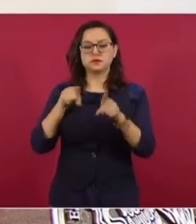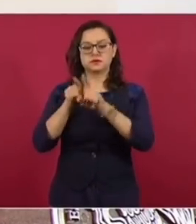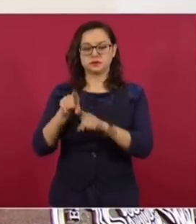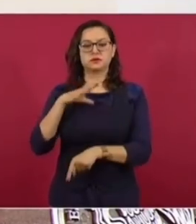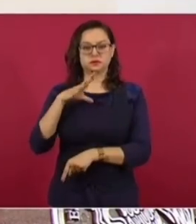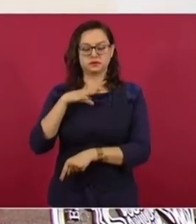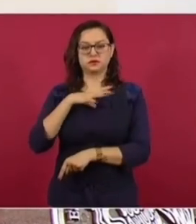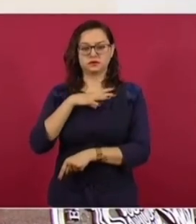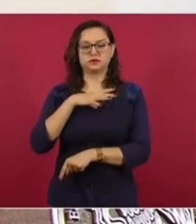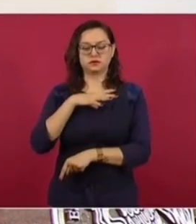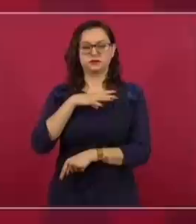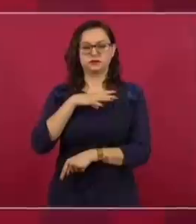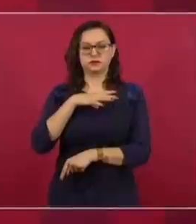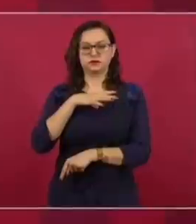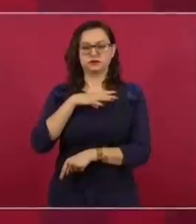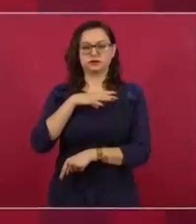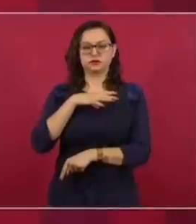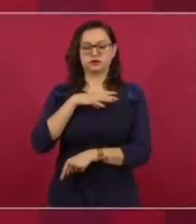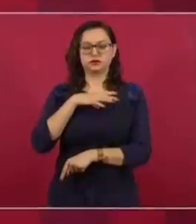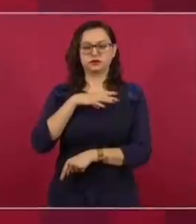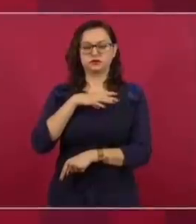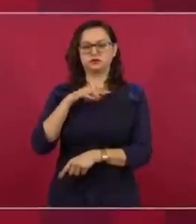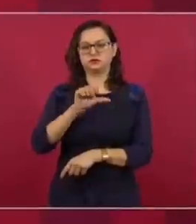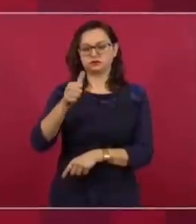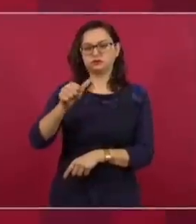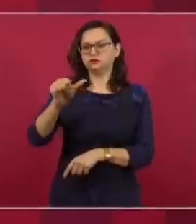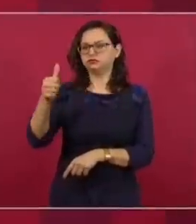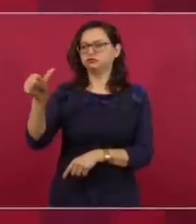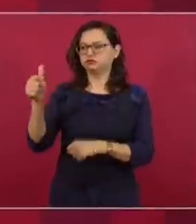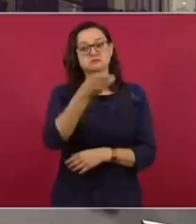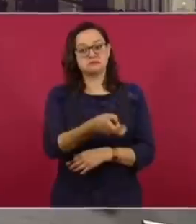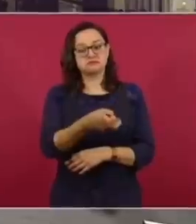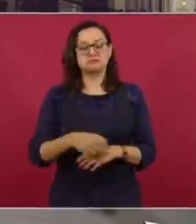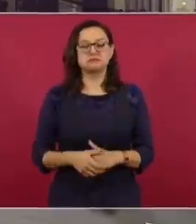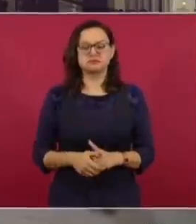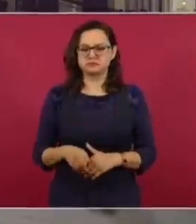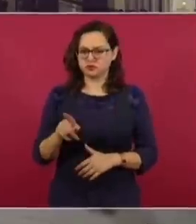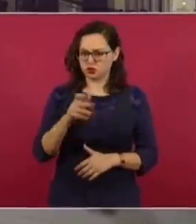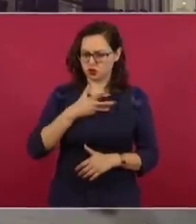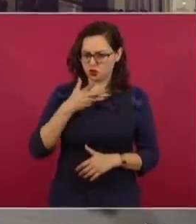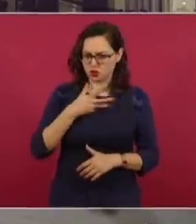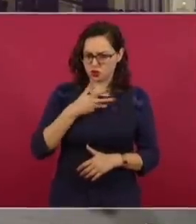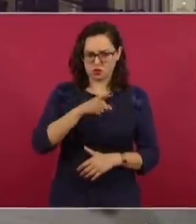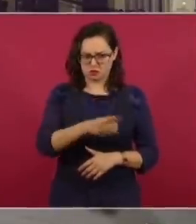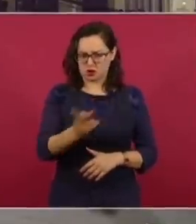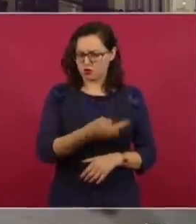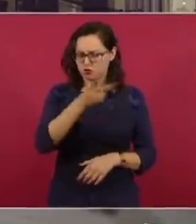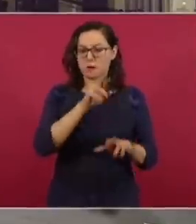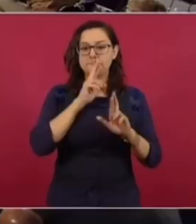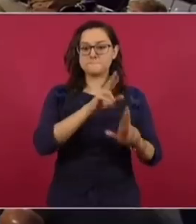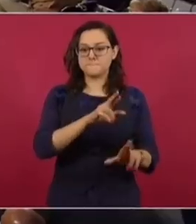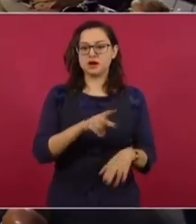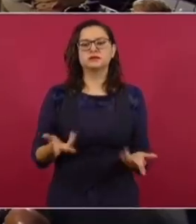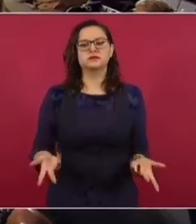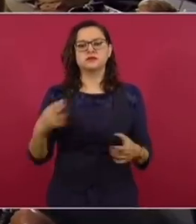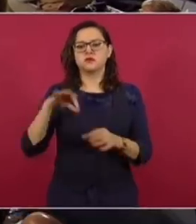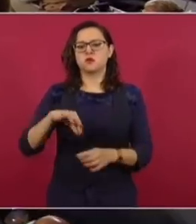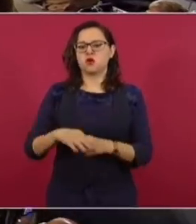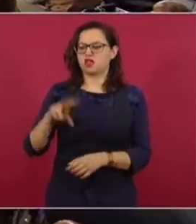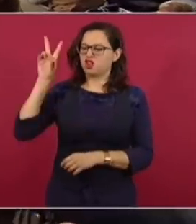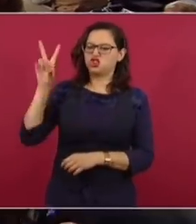experiencias de otros países si tienes esa pregunta de quién